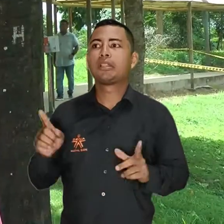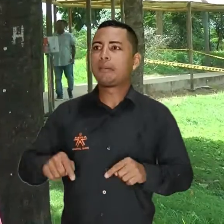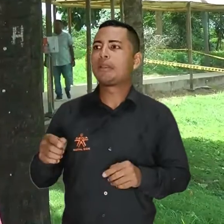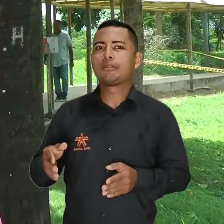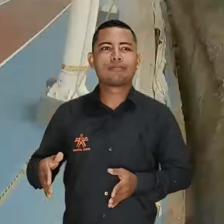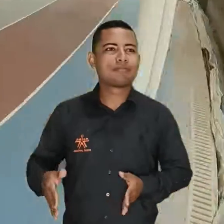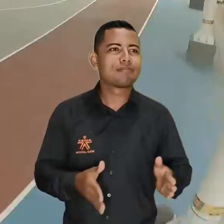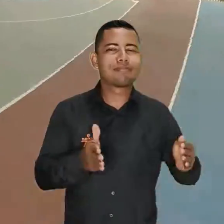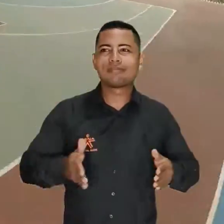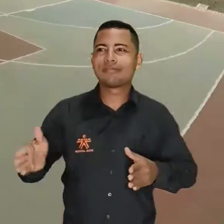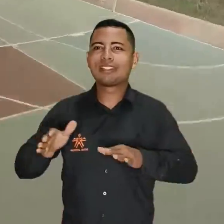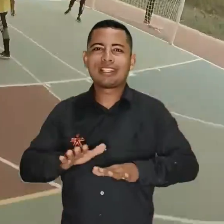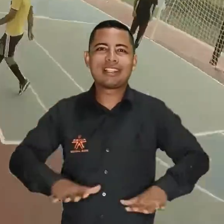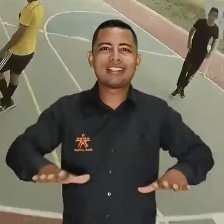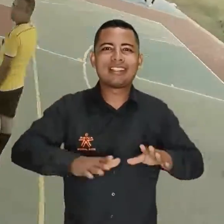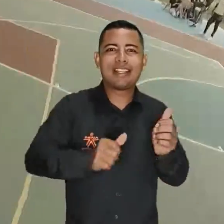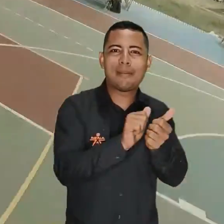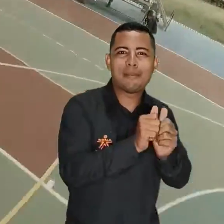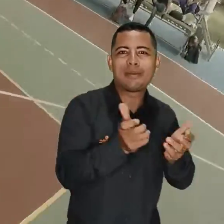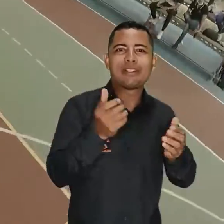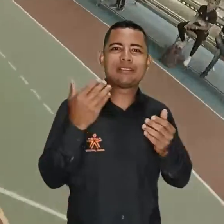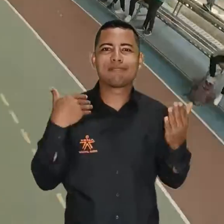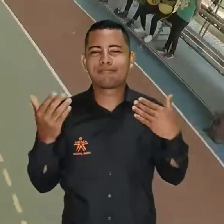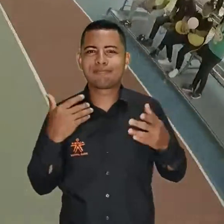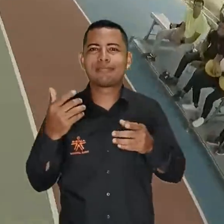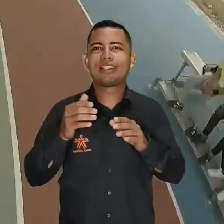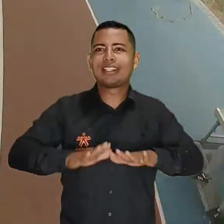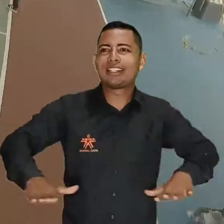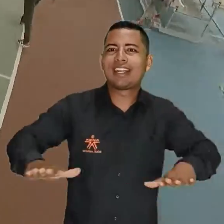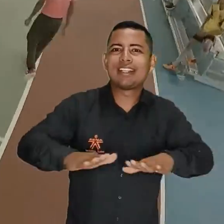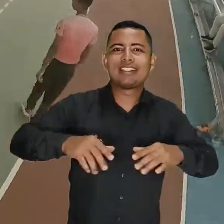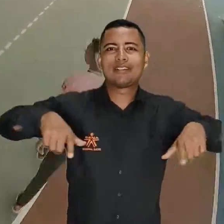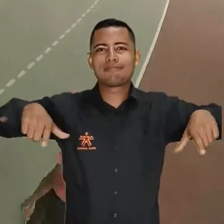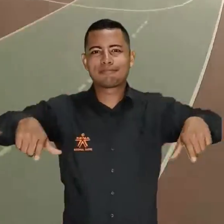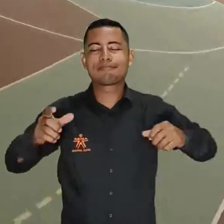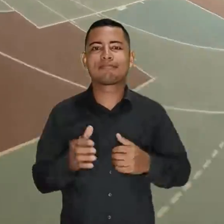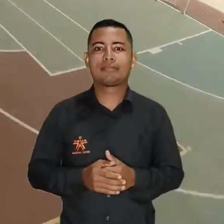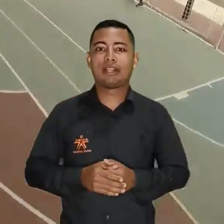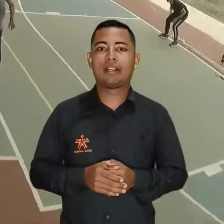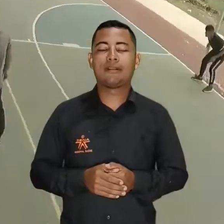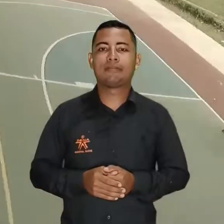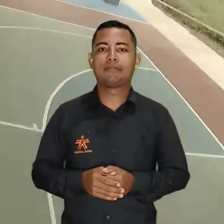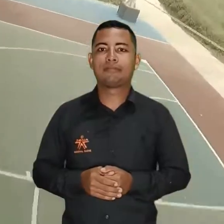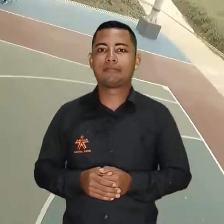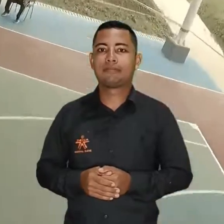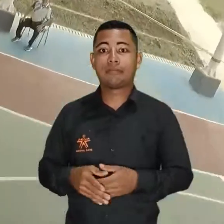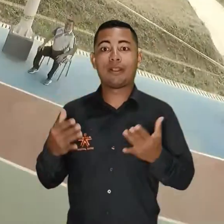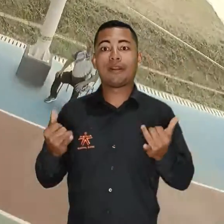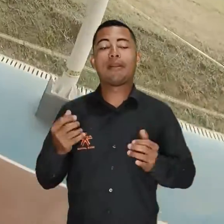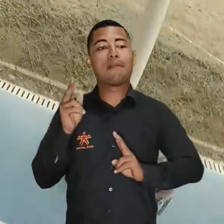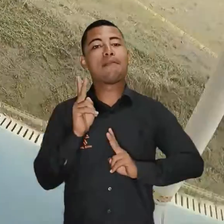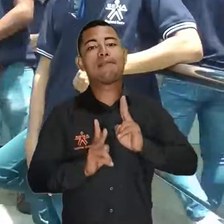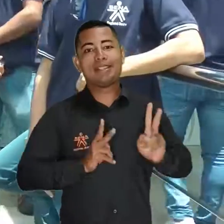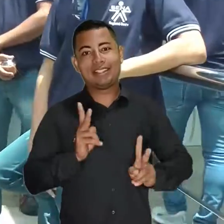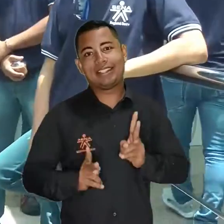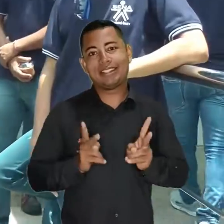y el recorrido también por todas las sedes deportivas y gimnasio, canchas, etcétera, que tiene esta